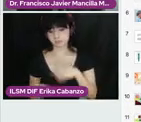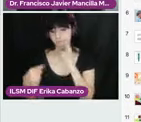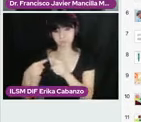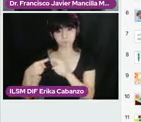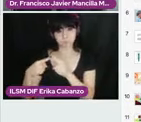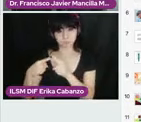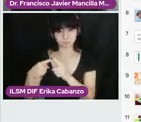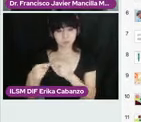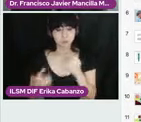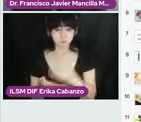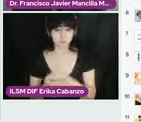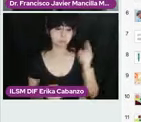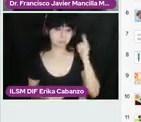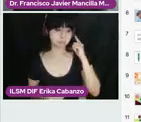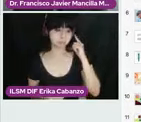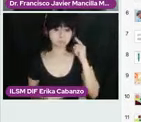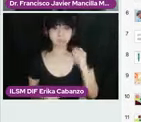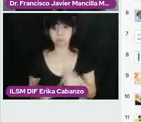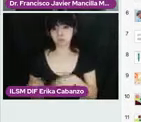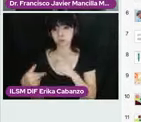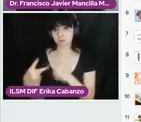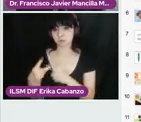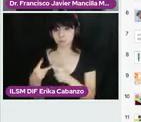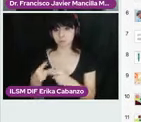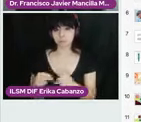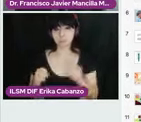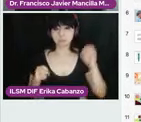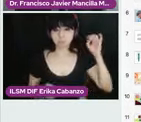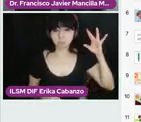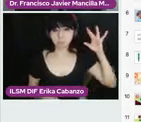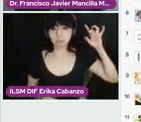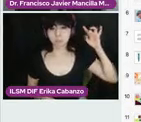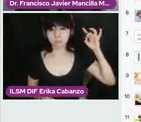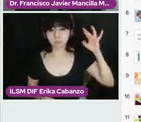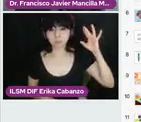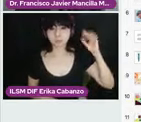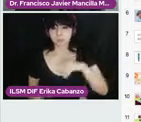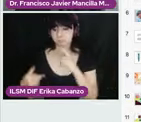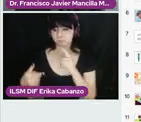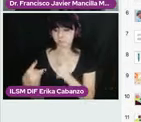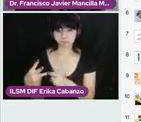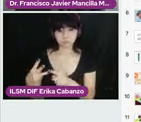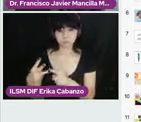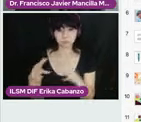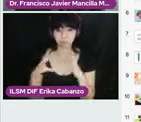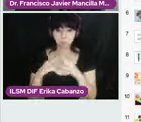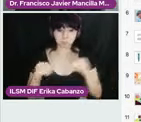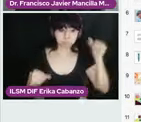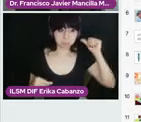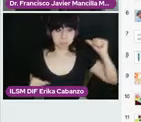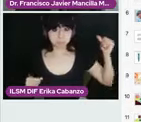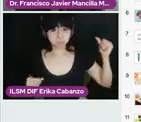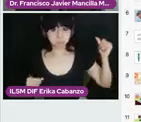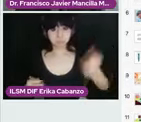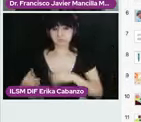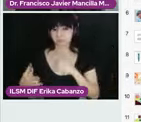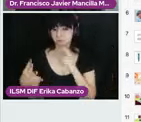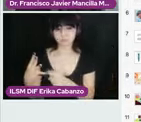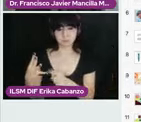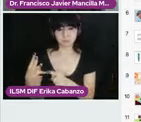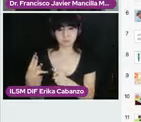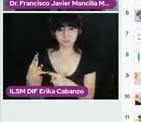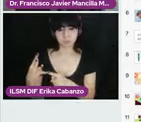palpitaciones, si va acompañado de una pérdida de la audición, si fue repentino y se acompañó también con pérdida de la